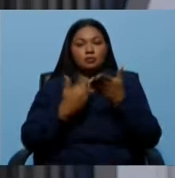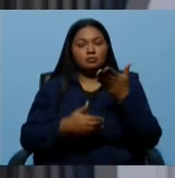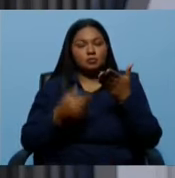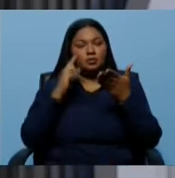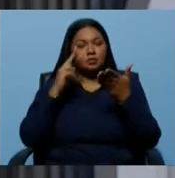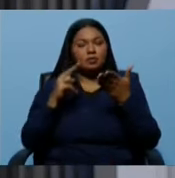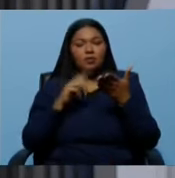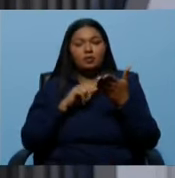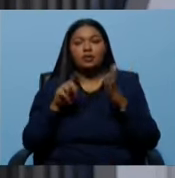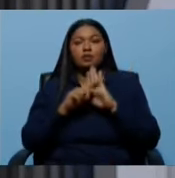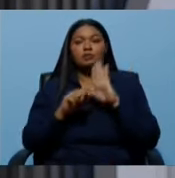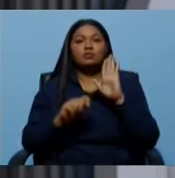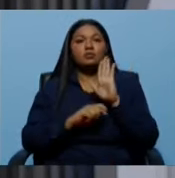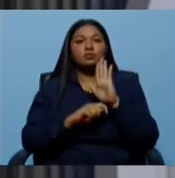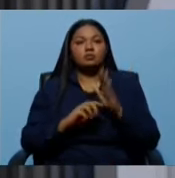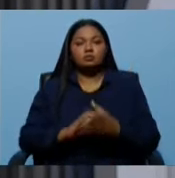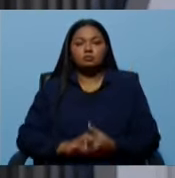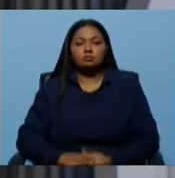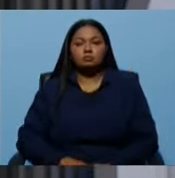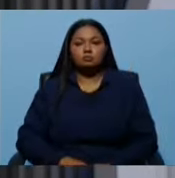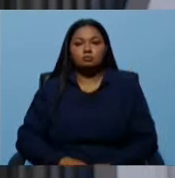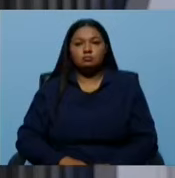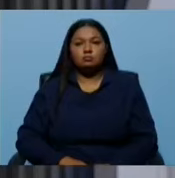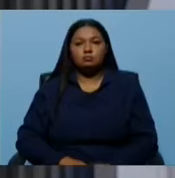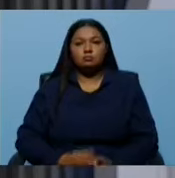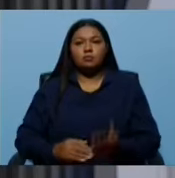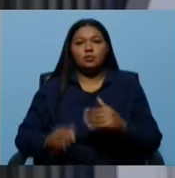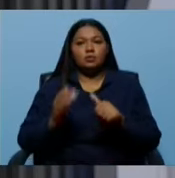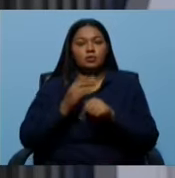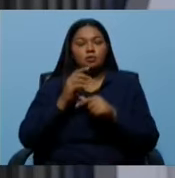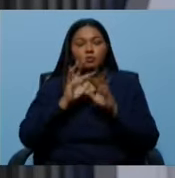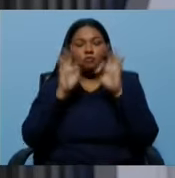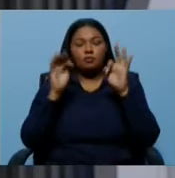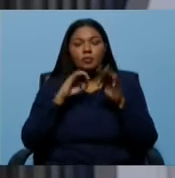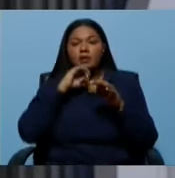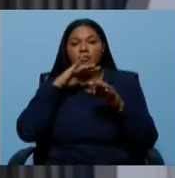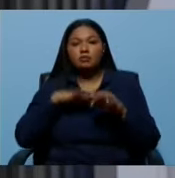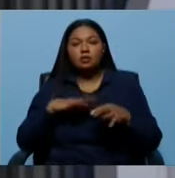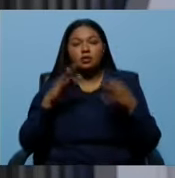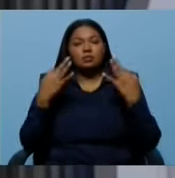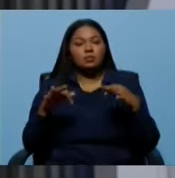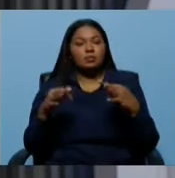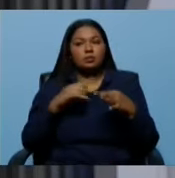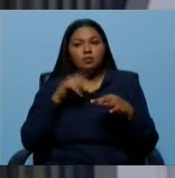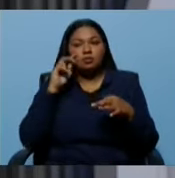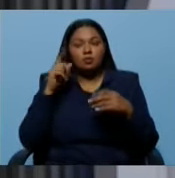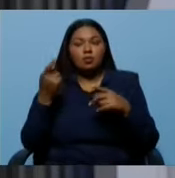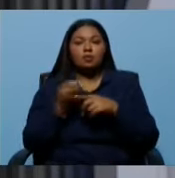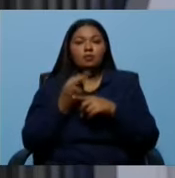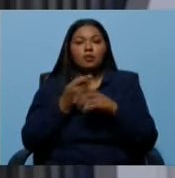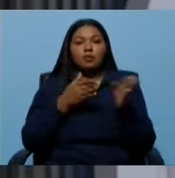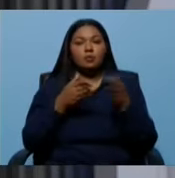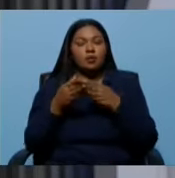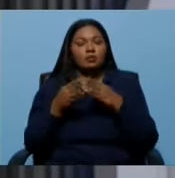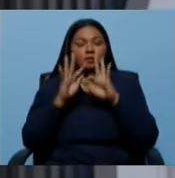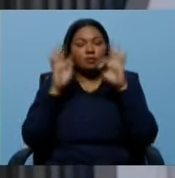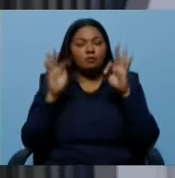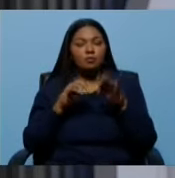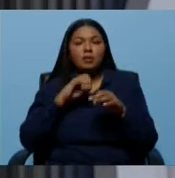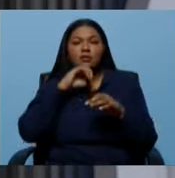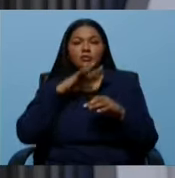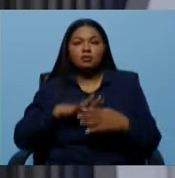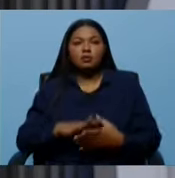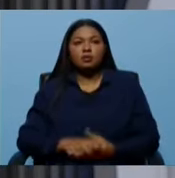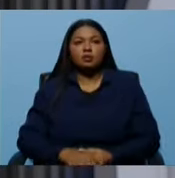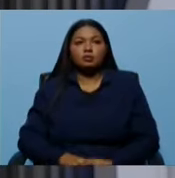revisión de nuestra constitución y vamos descubriendo cómo somos un modelo histórico. No somos simplemente una gestión de gobierno, sino que somos un modelo histórico. Y a partir